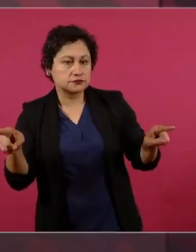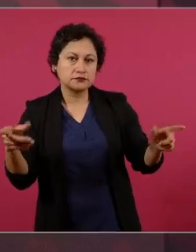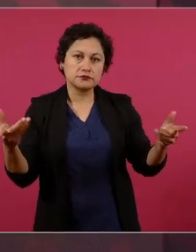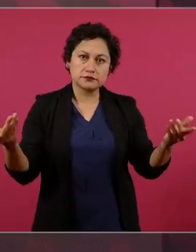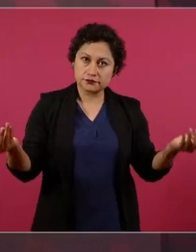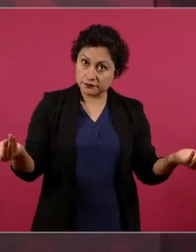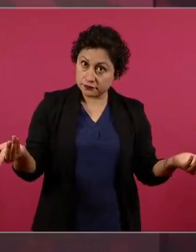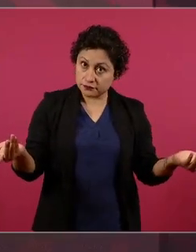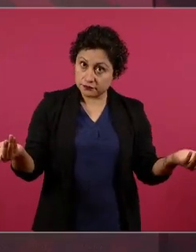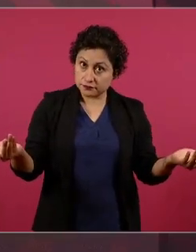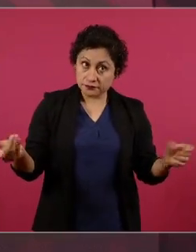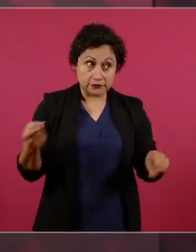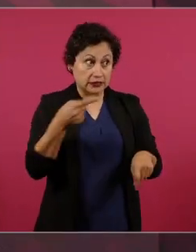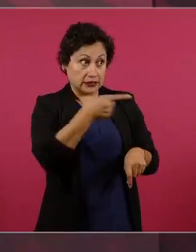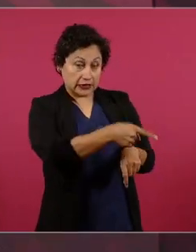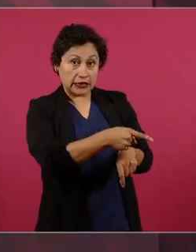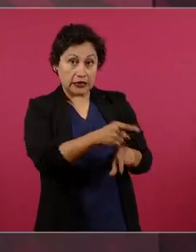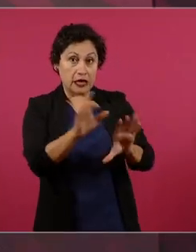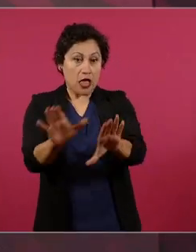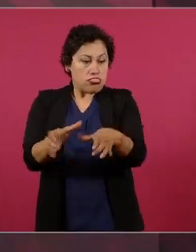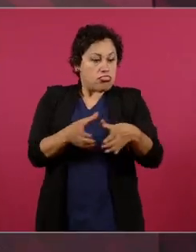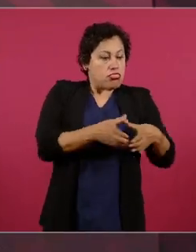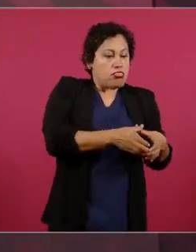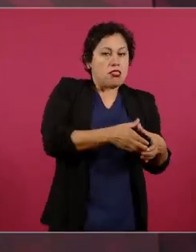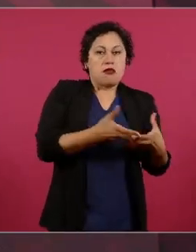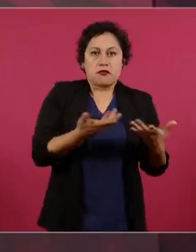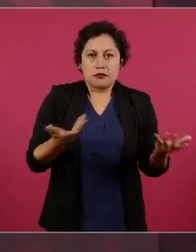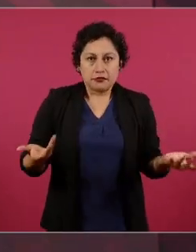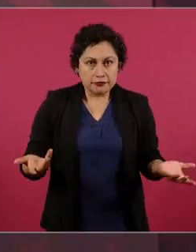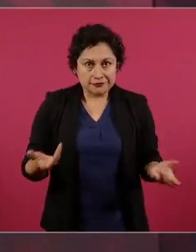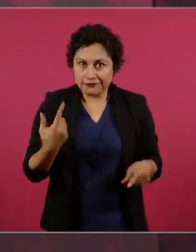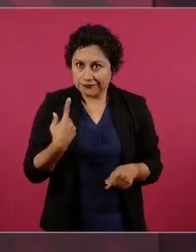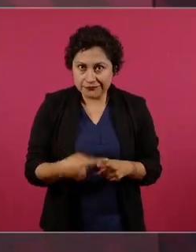¿Quiénes son los sectarios? ¿Cómo en un país